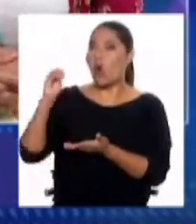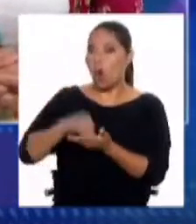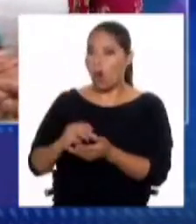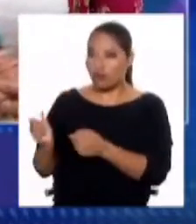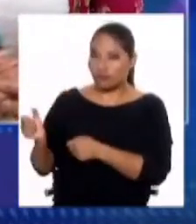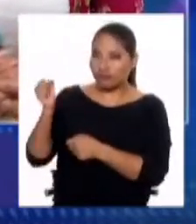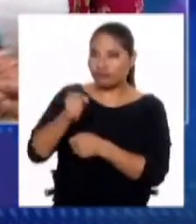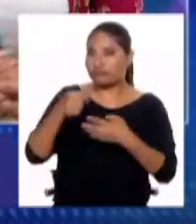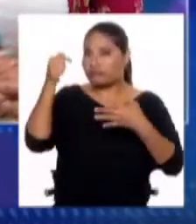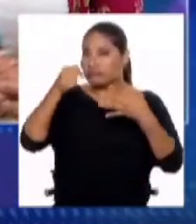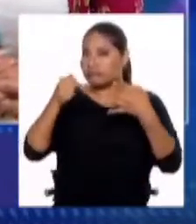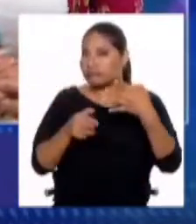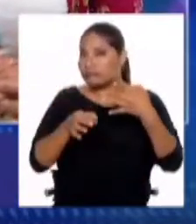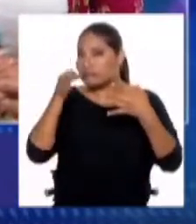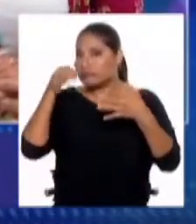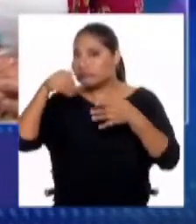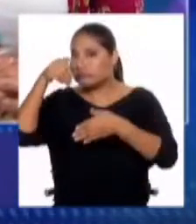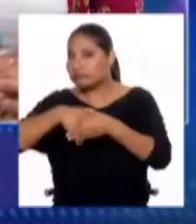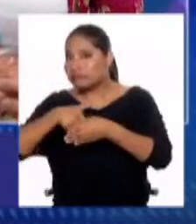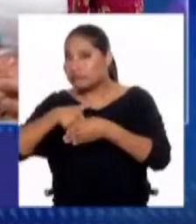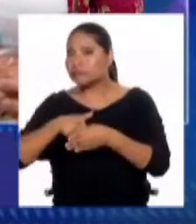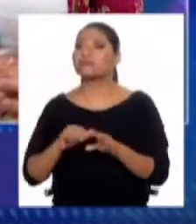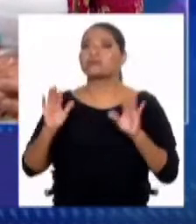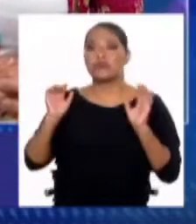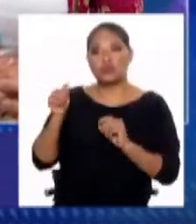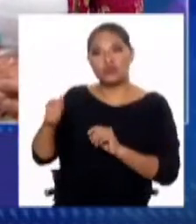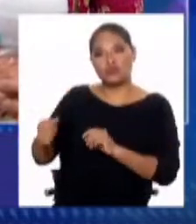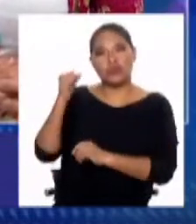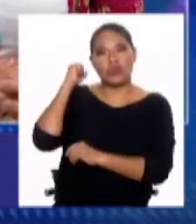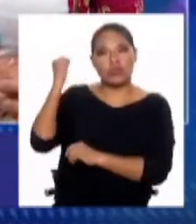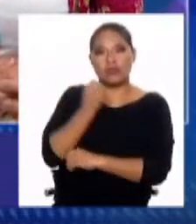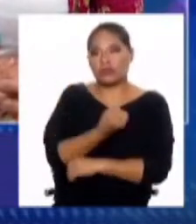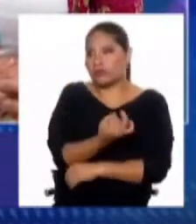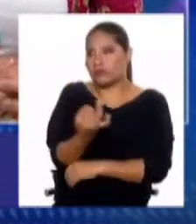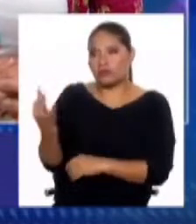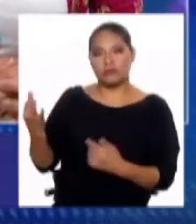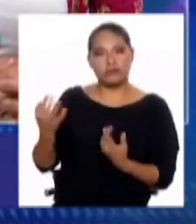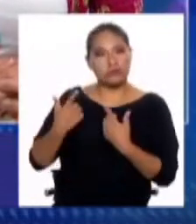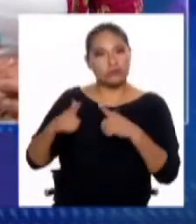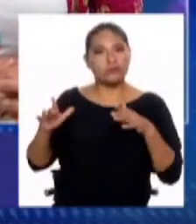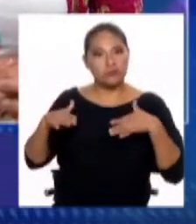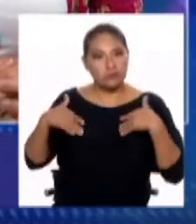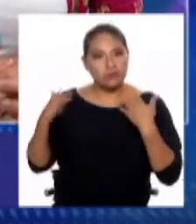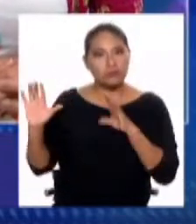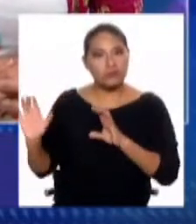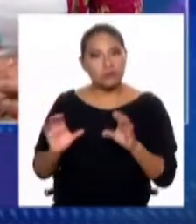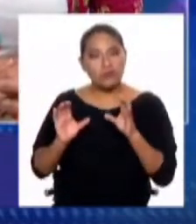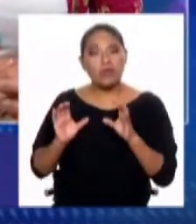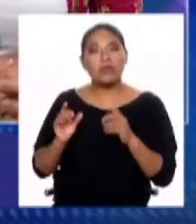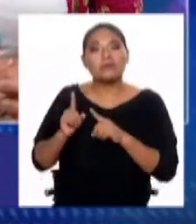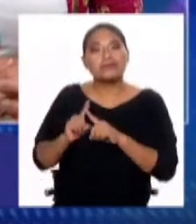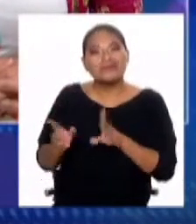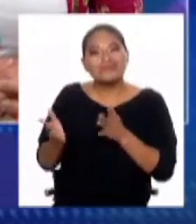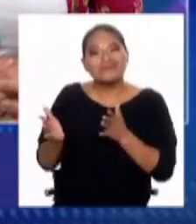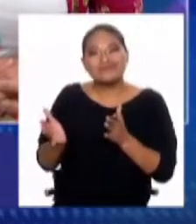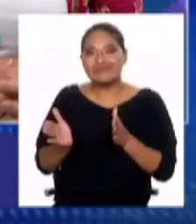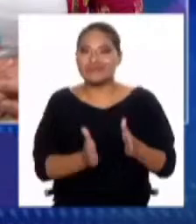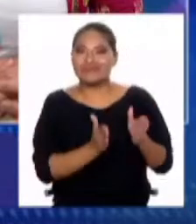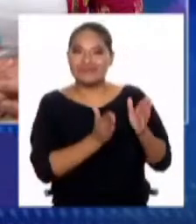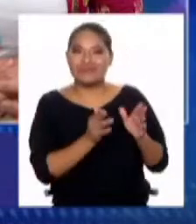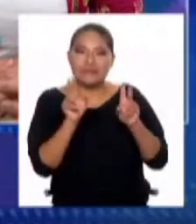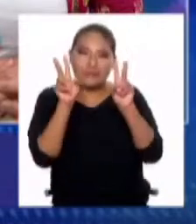la palestra? No, todos tienen derecho a hacerlo, ¿no? Entonces, el tema es, como te